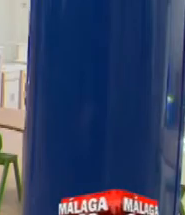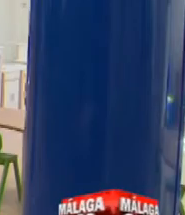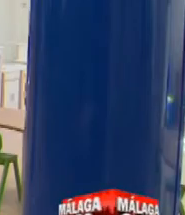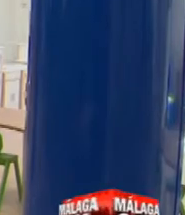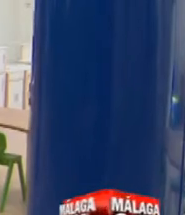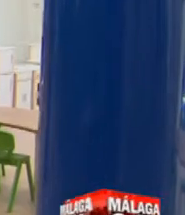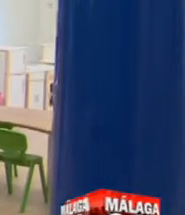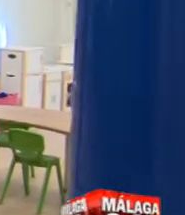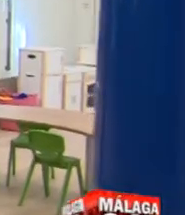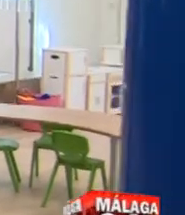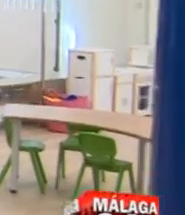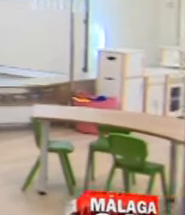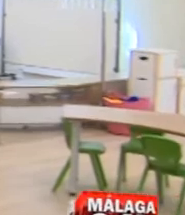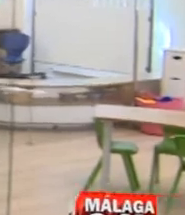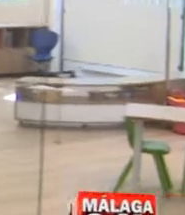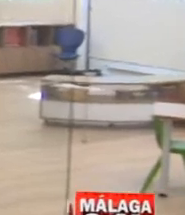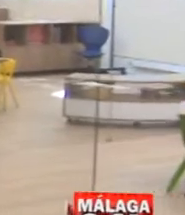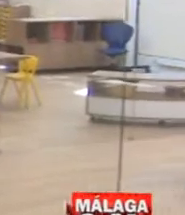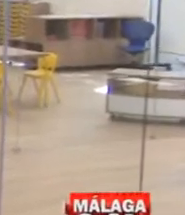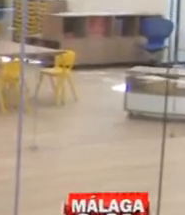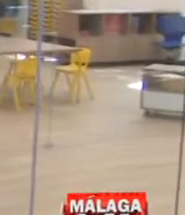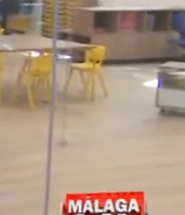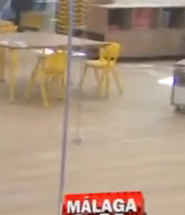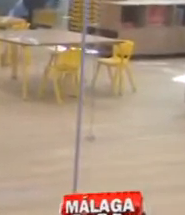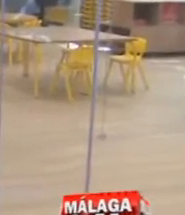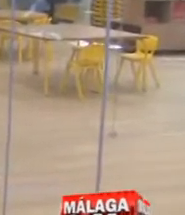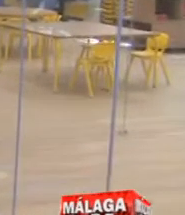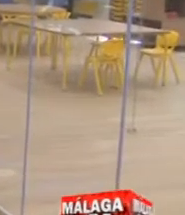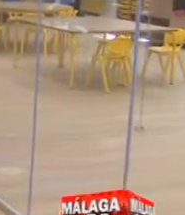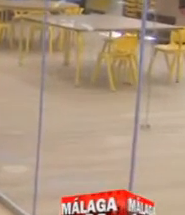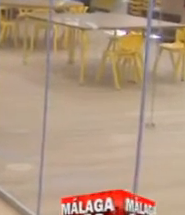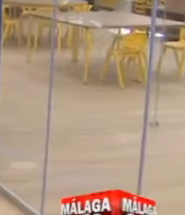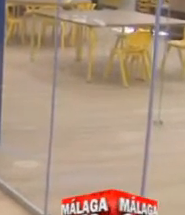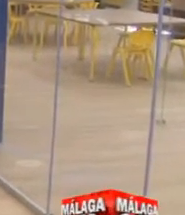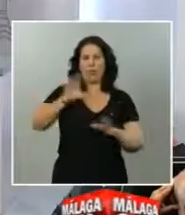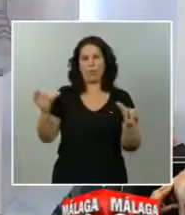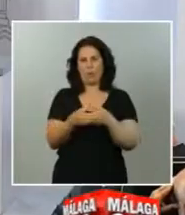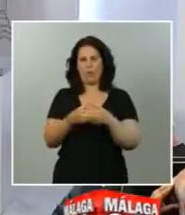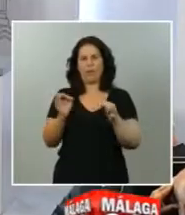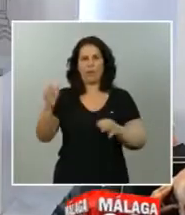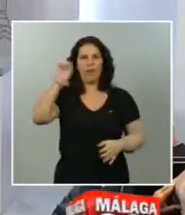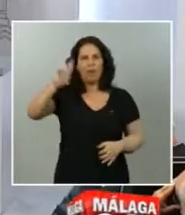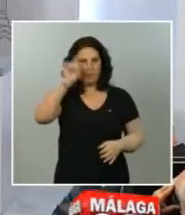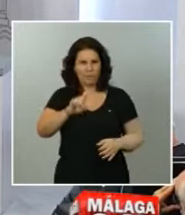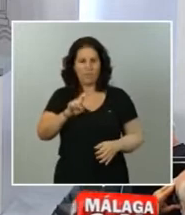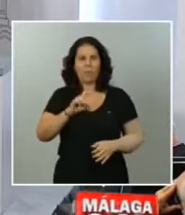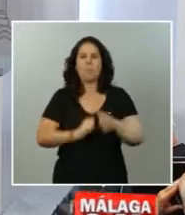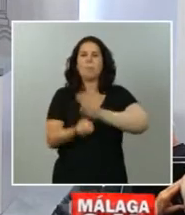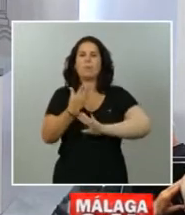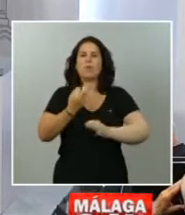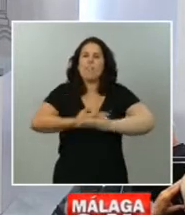COVID-19 y el uso obligatorio de la mascarilla a partir de los seis años. Estas son algunas de las medidas hoy analizadas y acordadas.